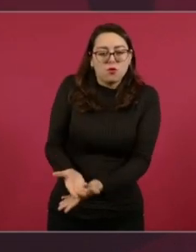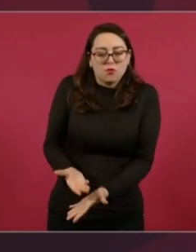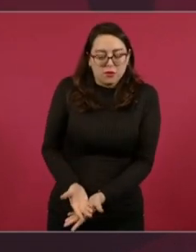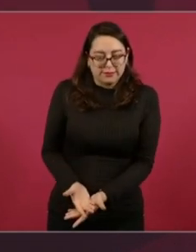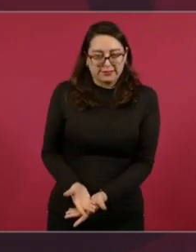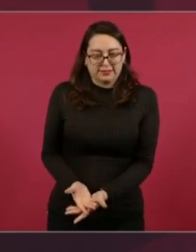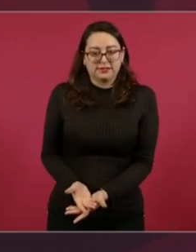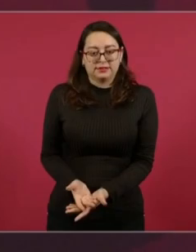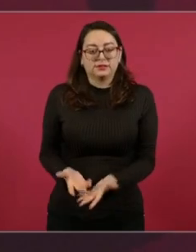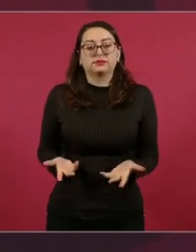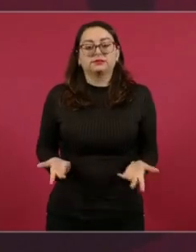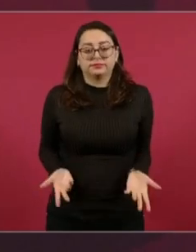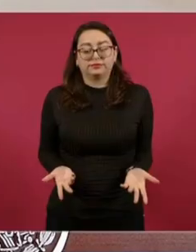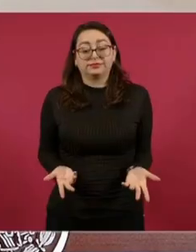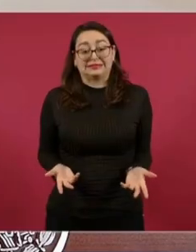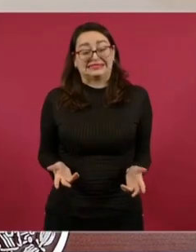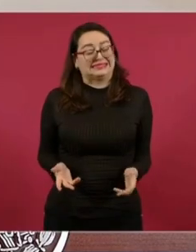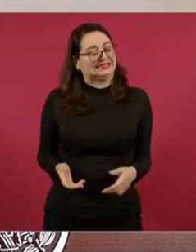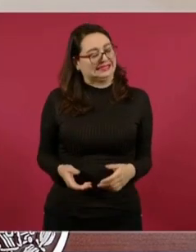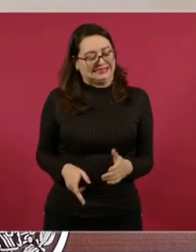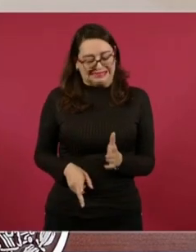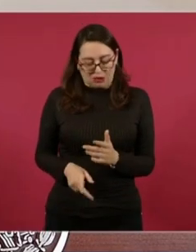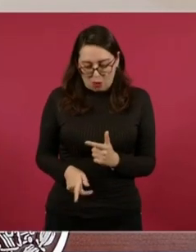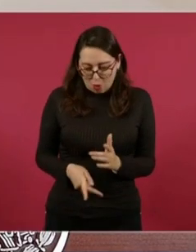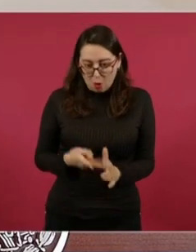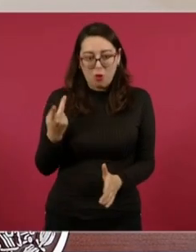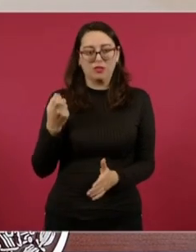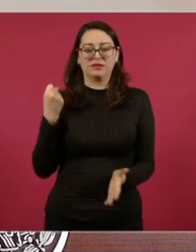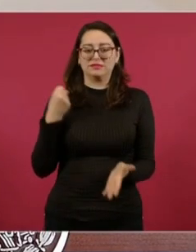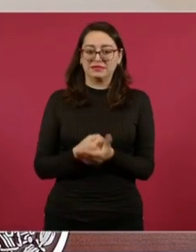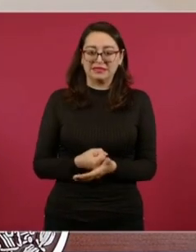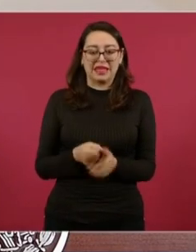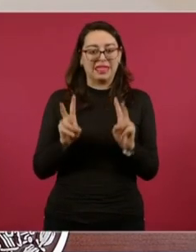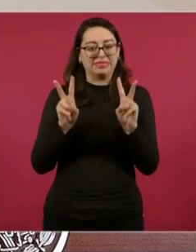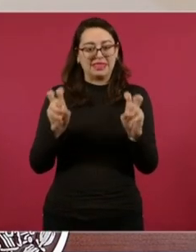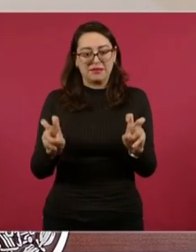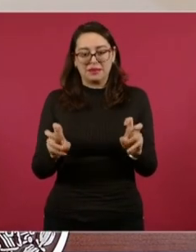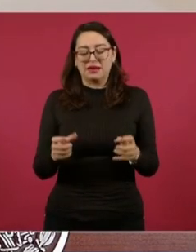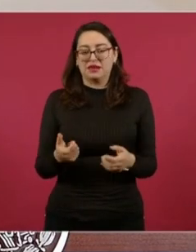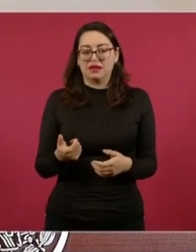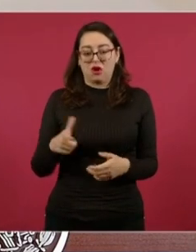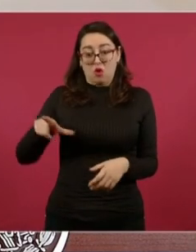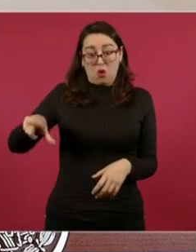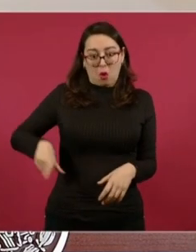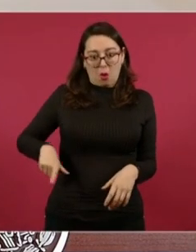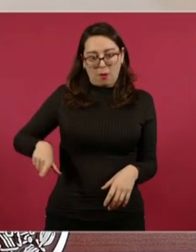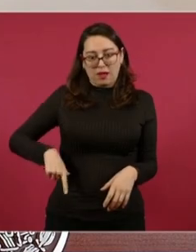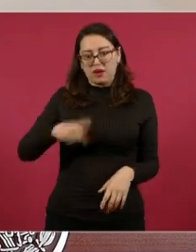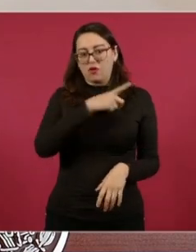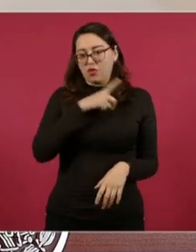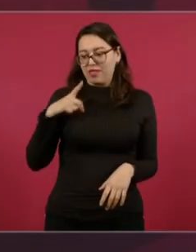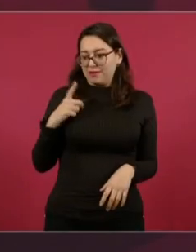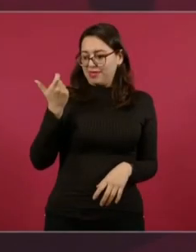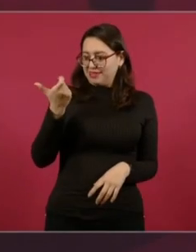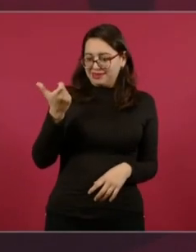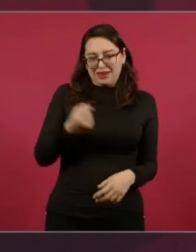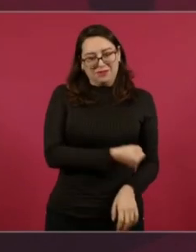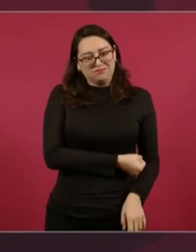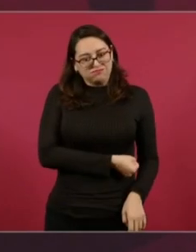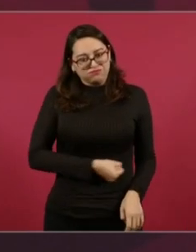Insistir en lo de la austeridad, en lo de los sueldos de los altos funcionarios